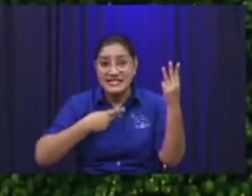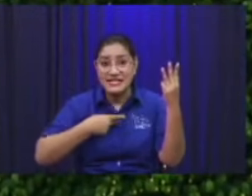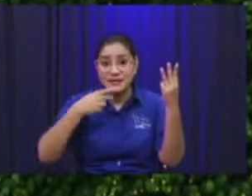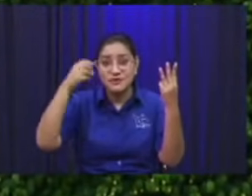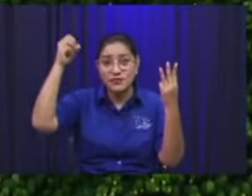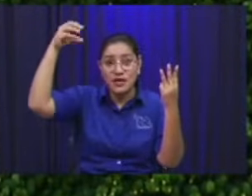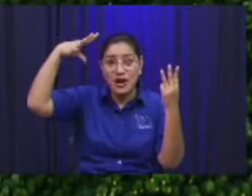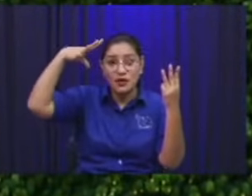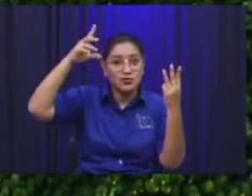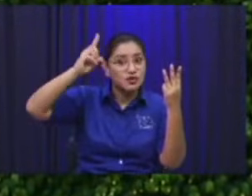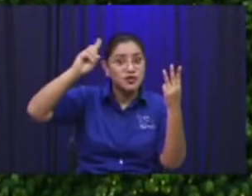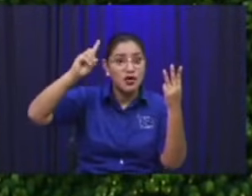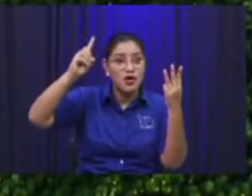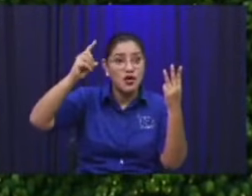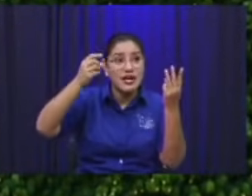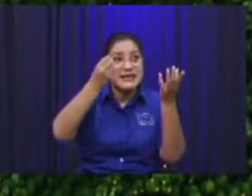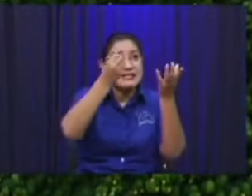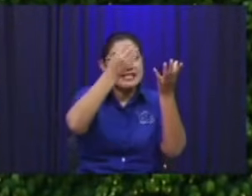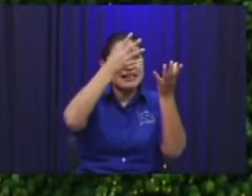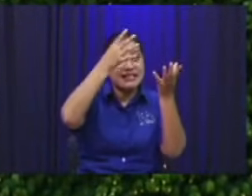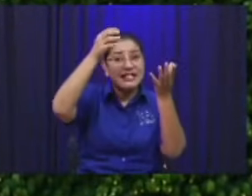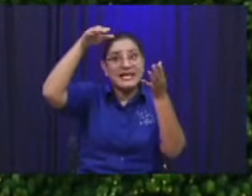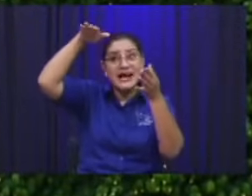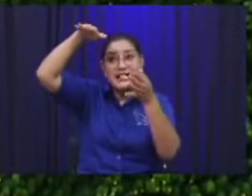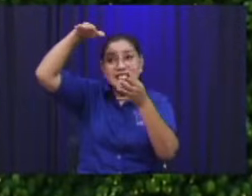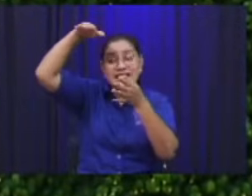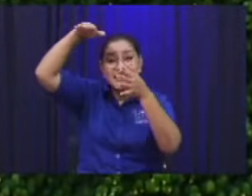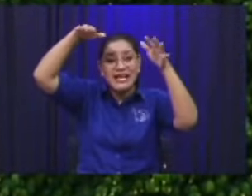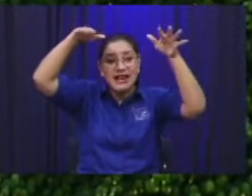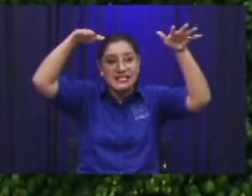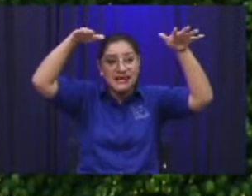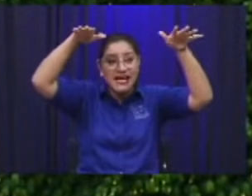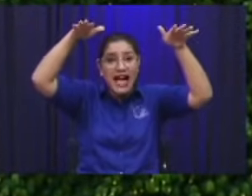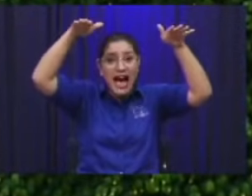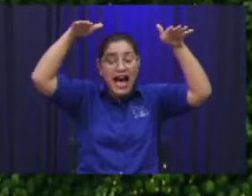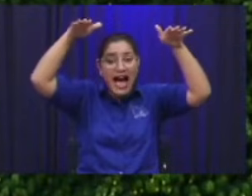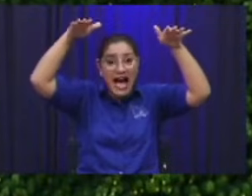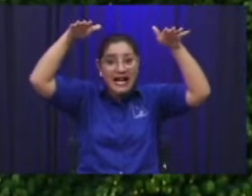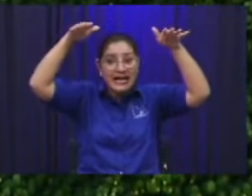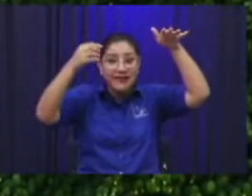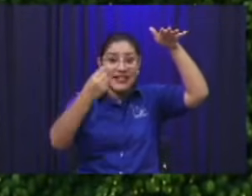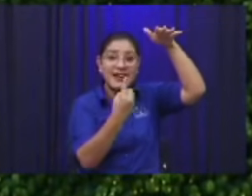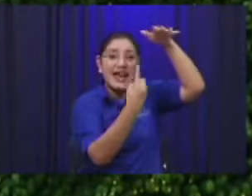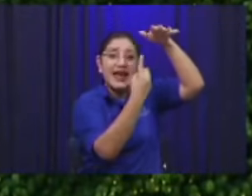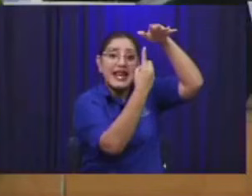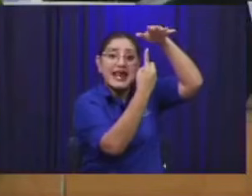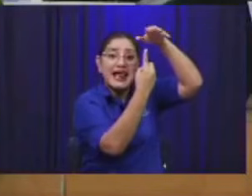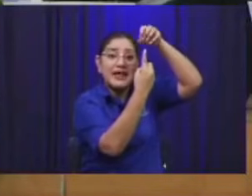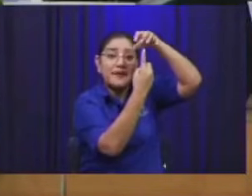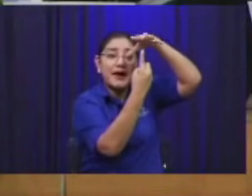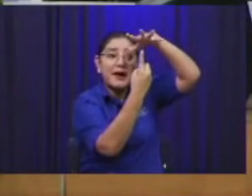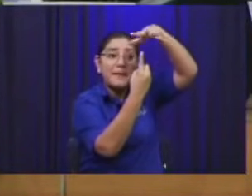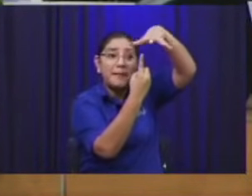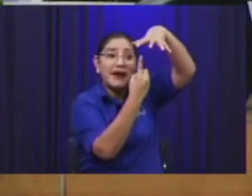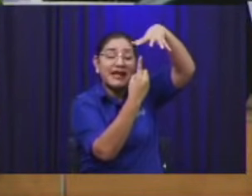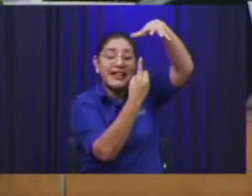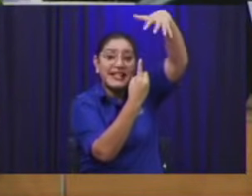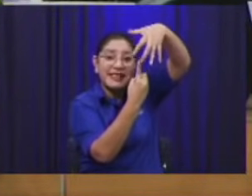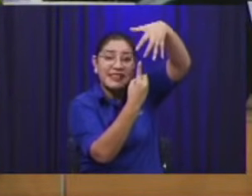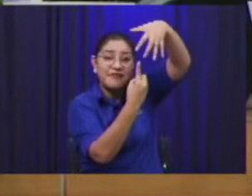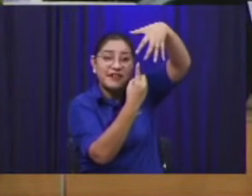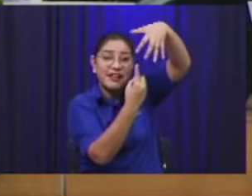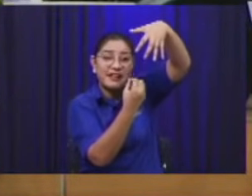sino que le ponían unas especies de espabilar heras que se las ponían arriba de la llama para que iluminara enfrente